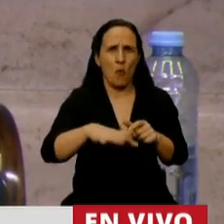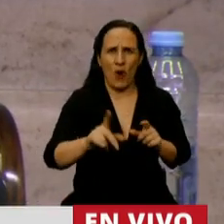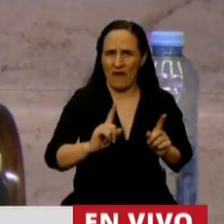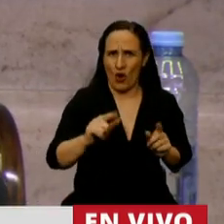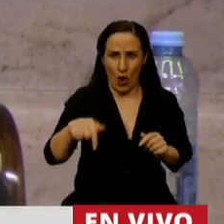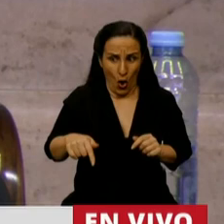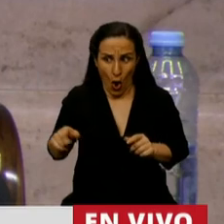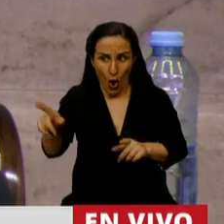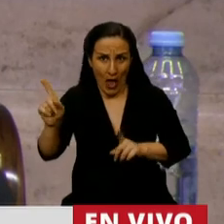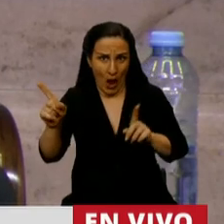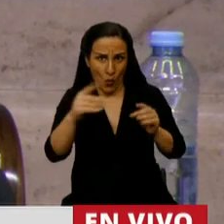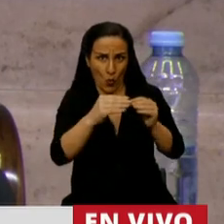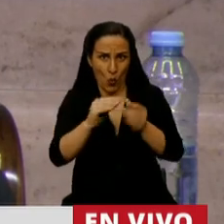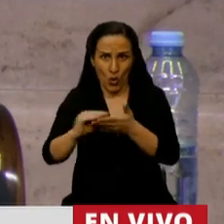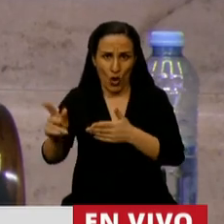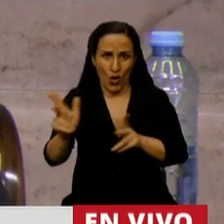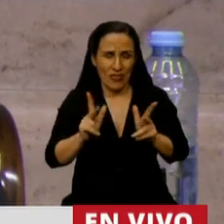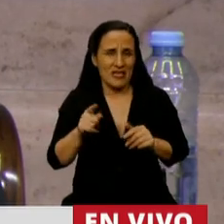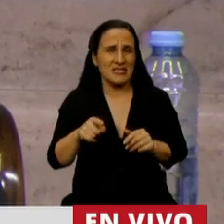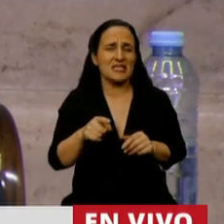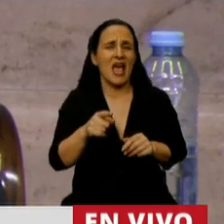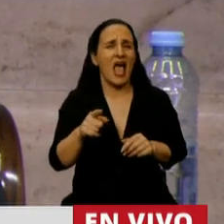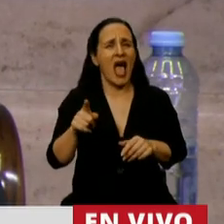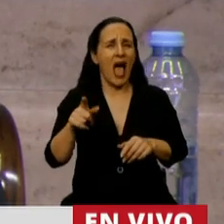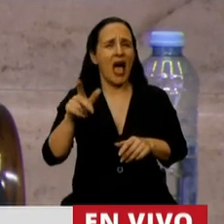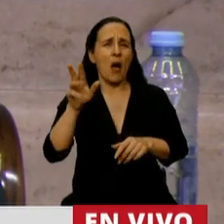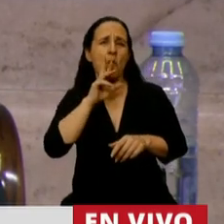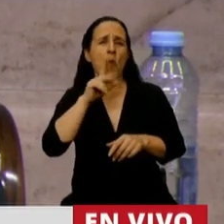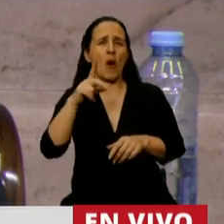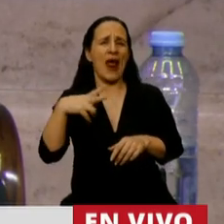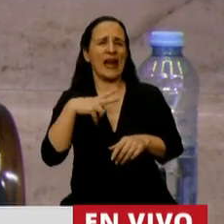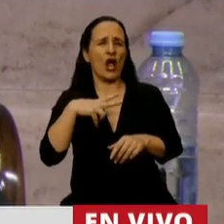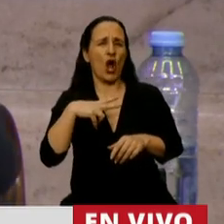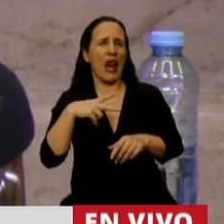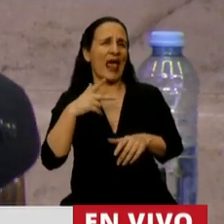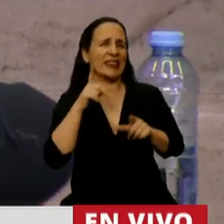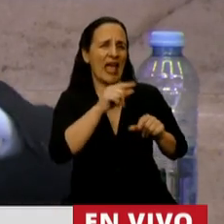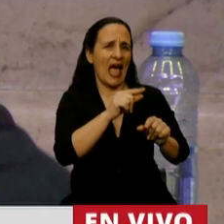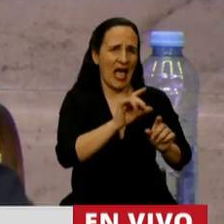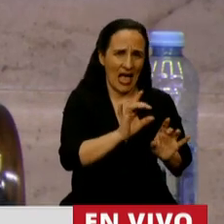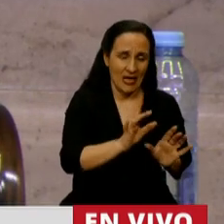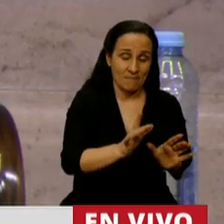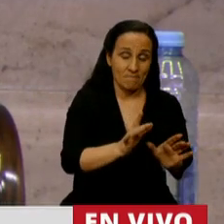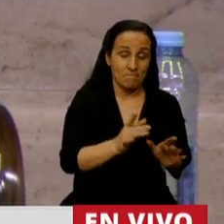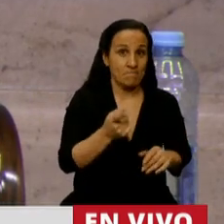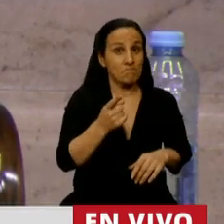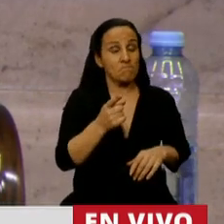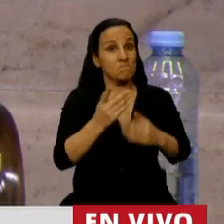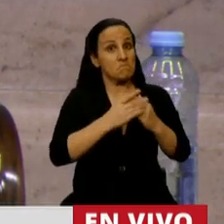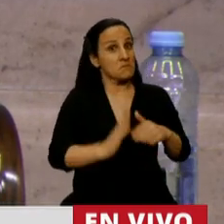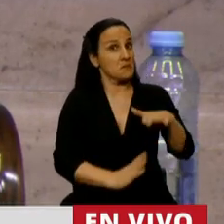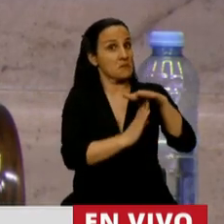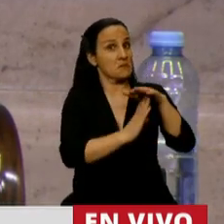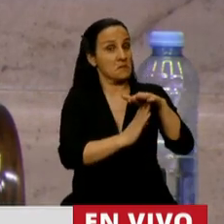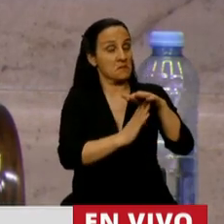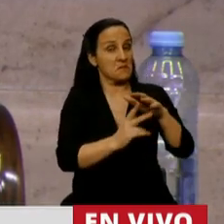acá que eran señoras de la recoleta sin embargo para el jefe de gabinete no era el pueblo